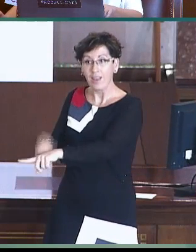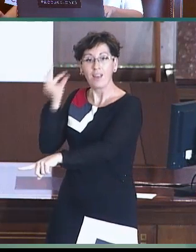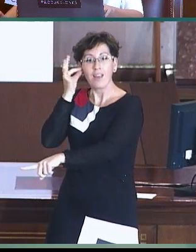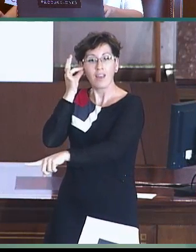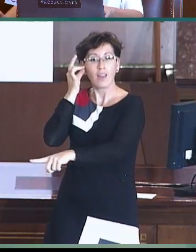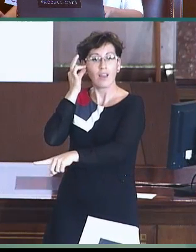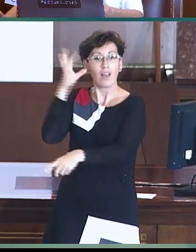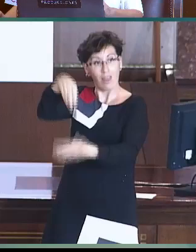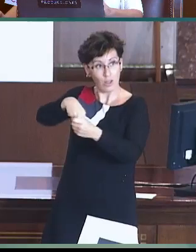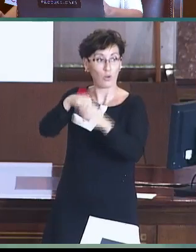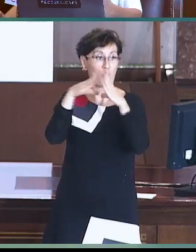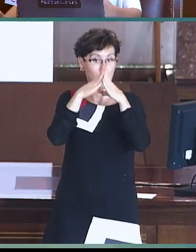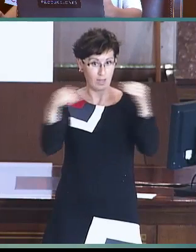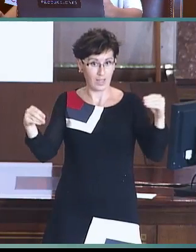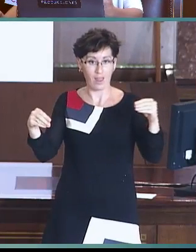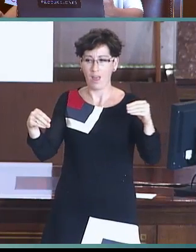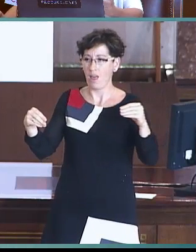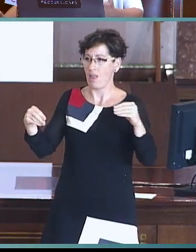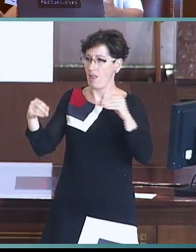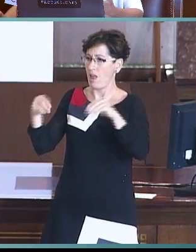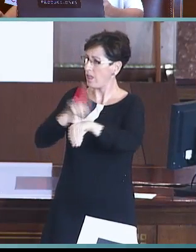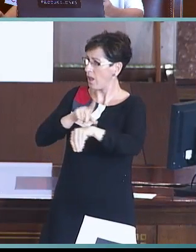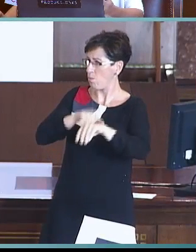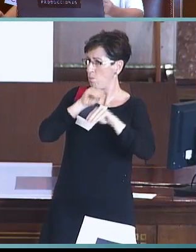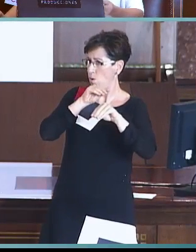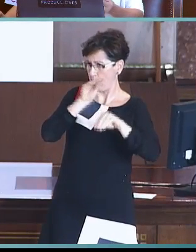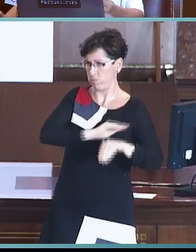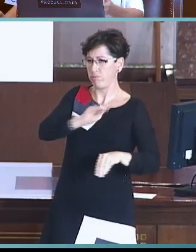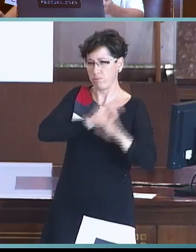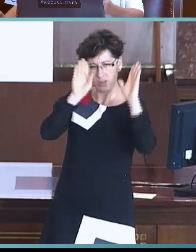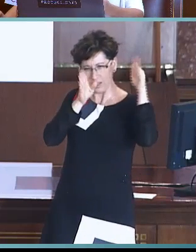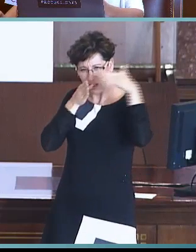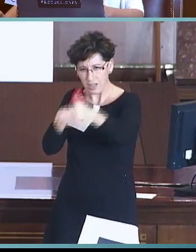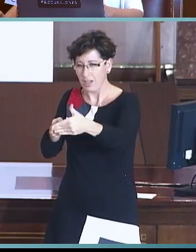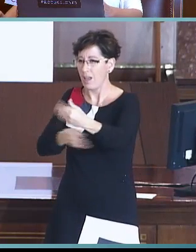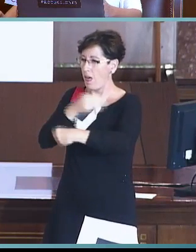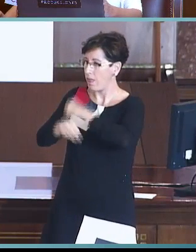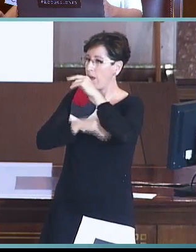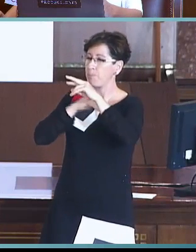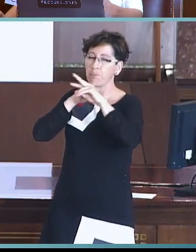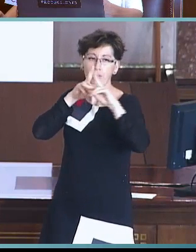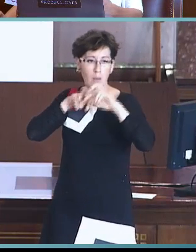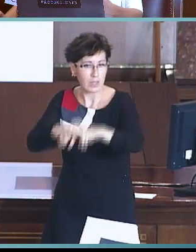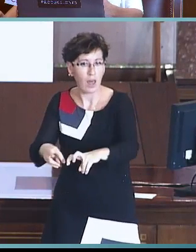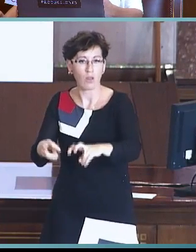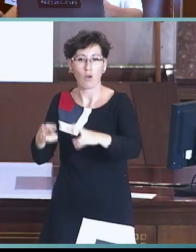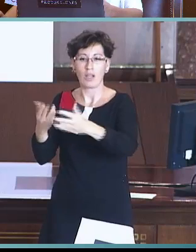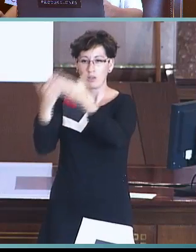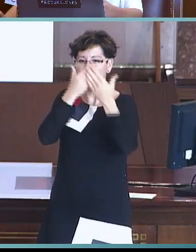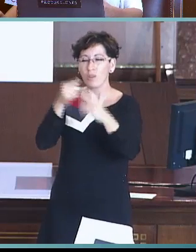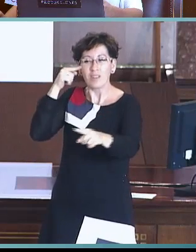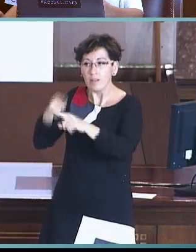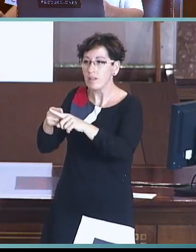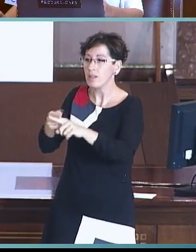de la universidad que se dedica gran parte de su tiempo a realizar estudios e investigaciones para conocer mejor cuáles